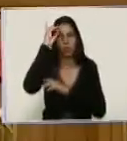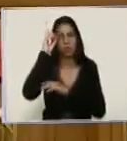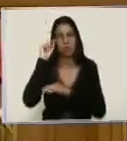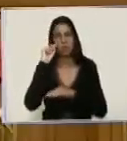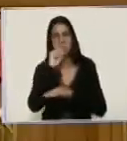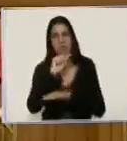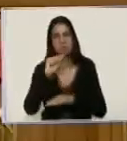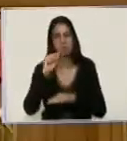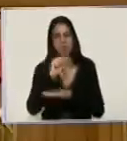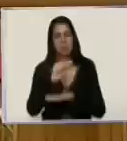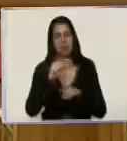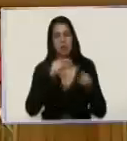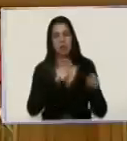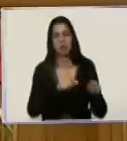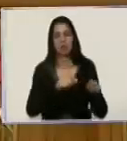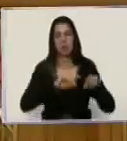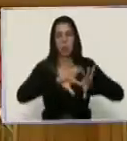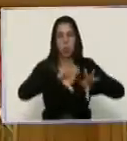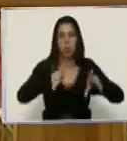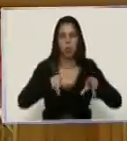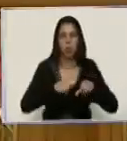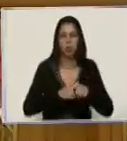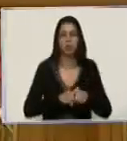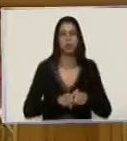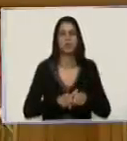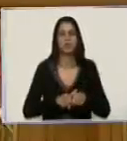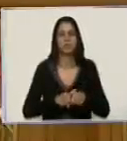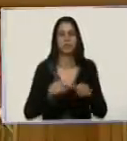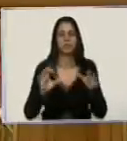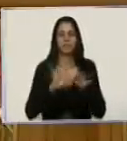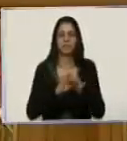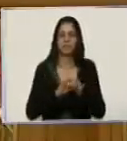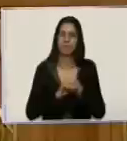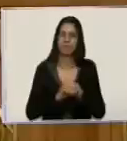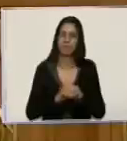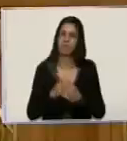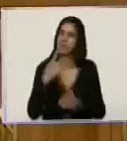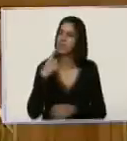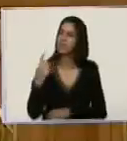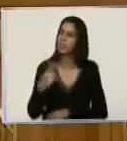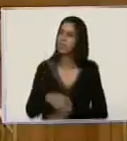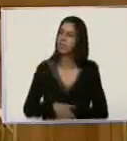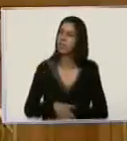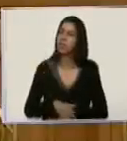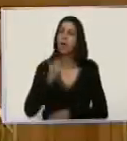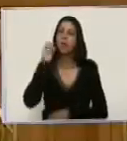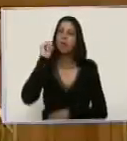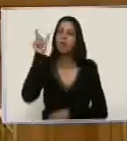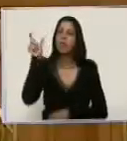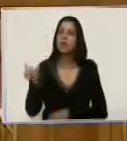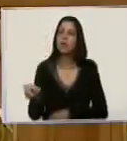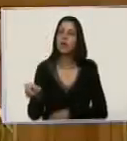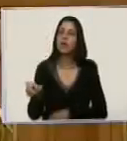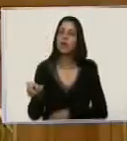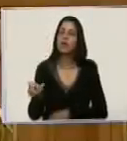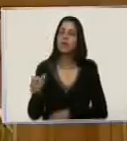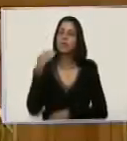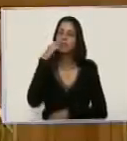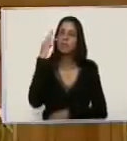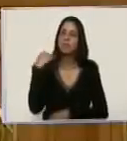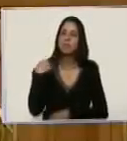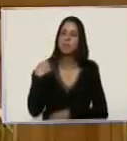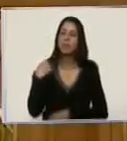está metido en hechos de corrupción, dice ella. Yo le digo, señora Nikki Haley, ¿dónde están las